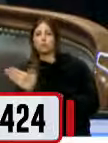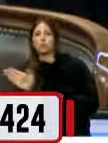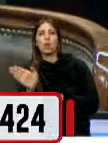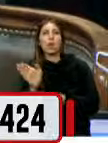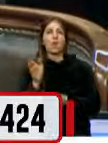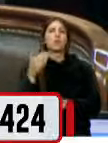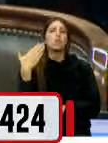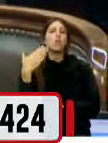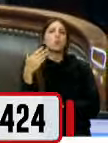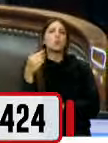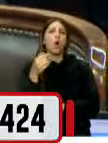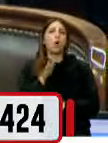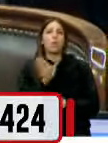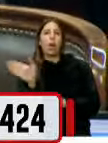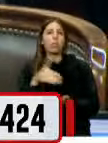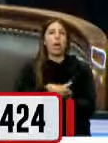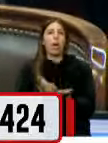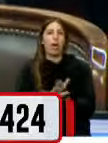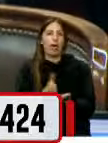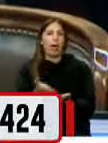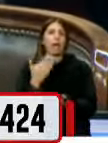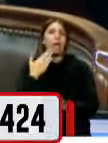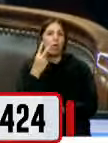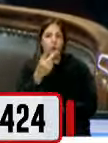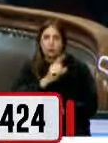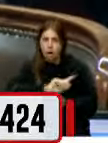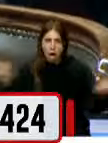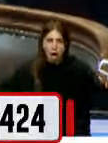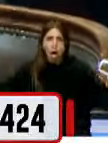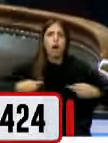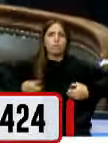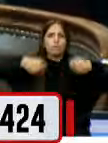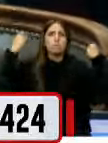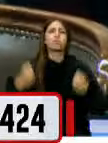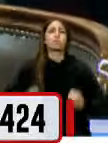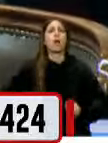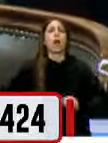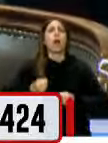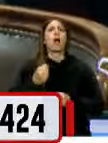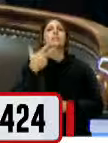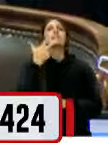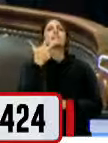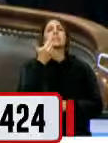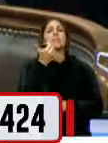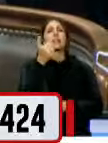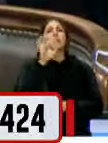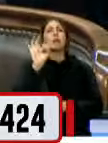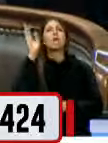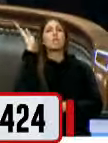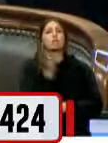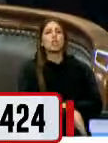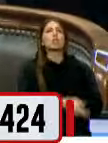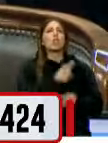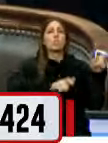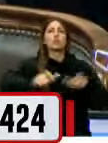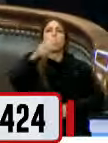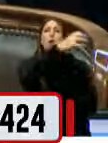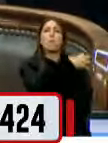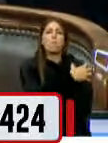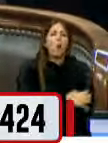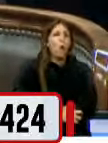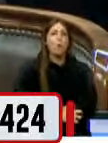a partir de la explotación de nuestros recursos, algunos súper ricos y una gran masa de la población viendo cómo